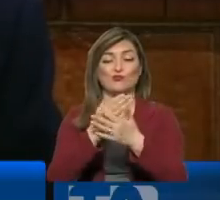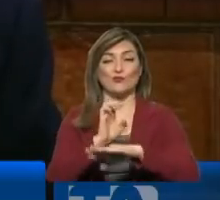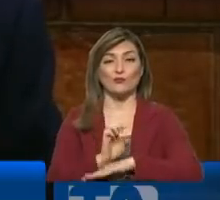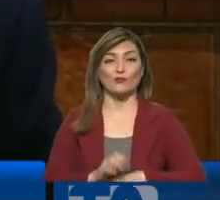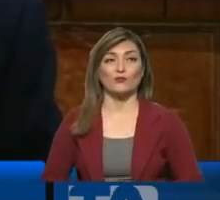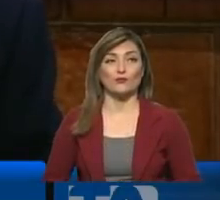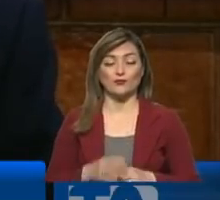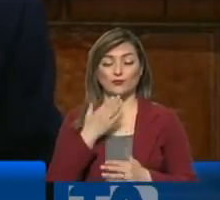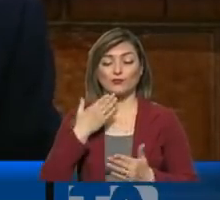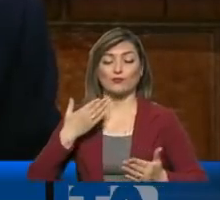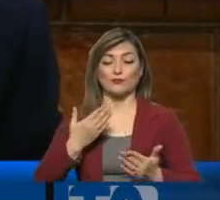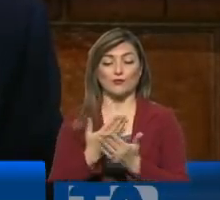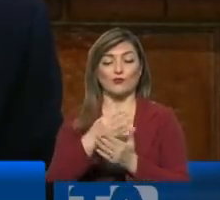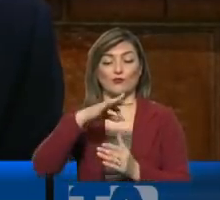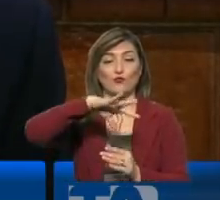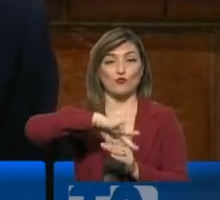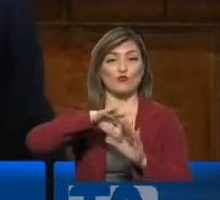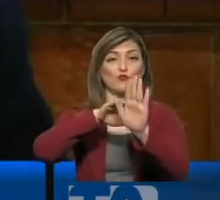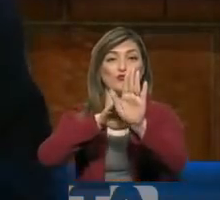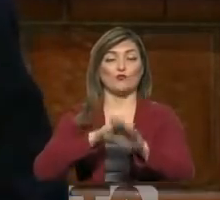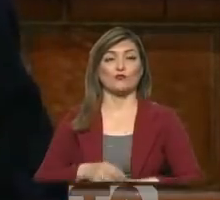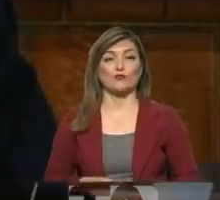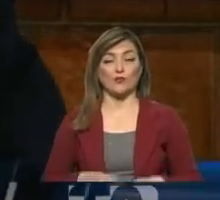Ecuador. Muchas gracias, mi voto a favor.